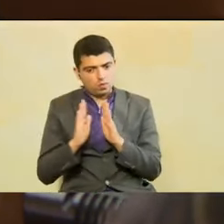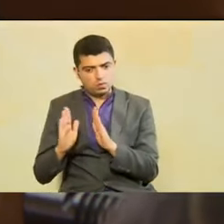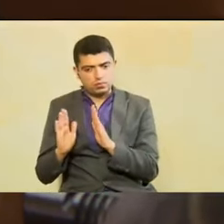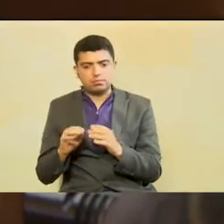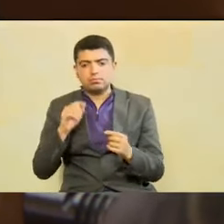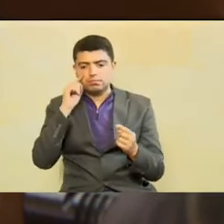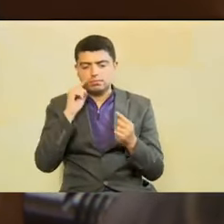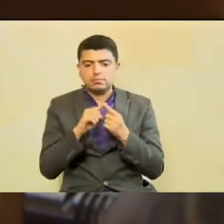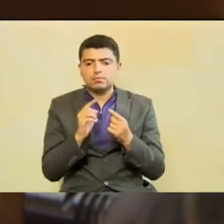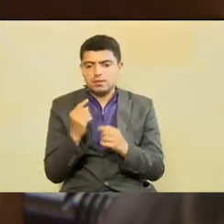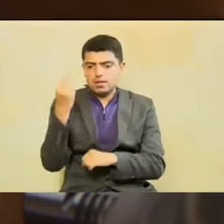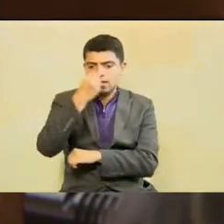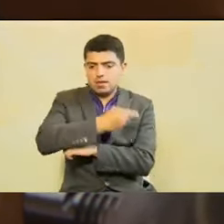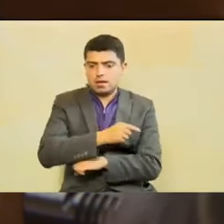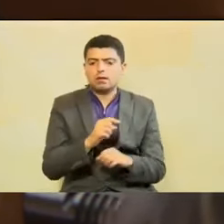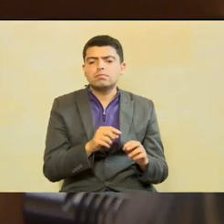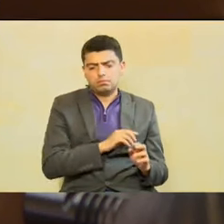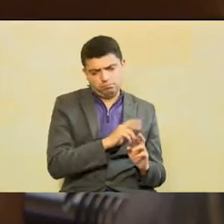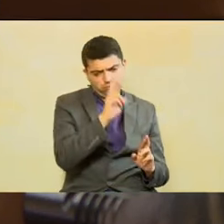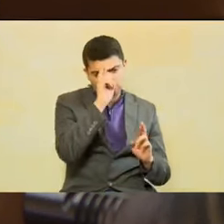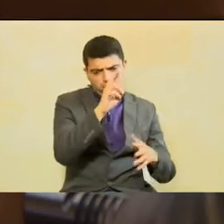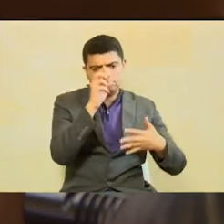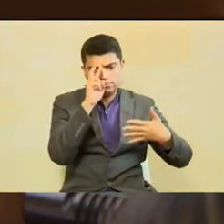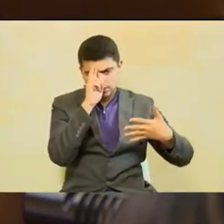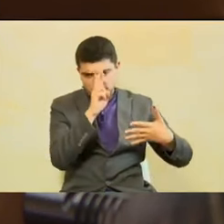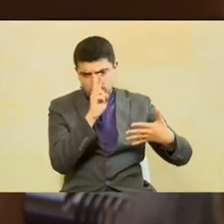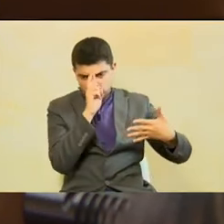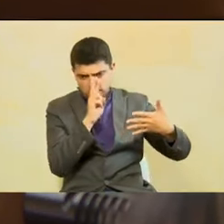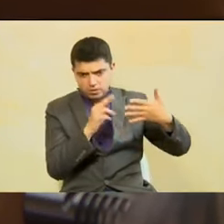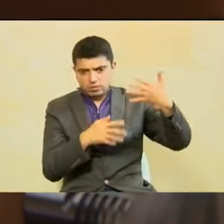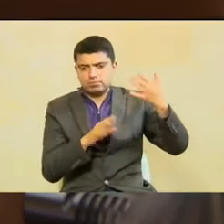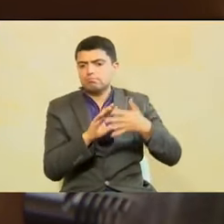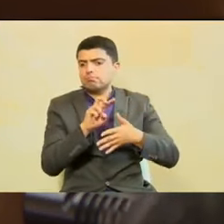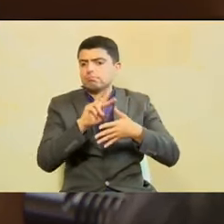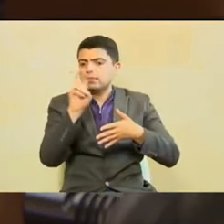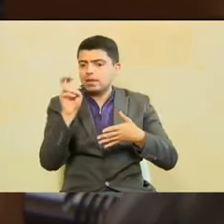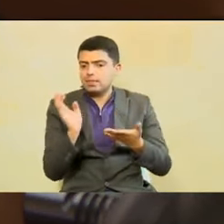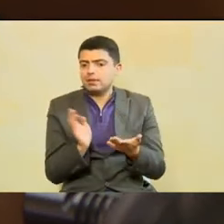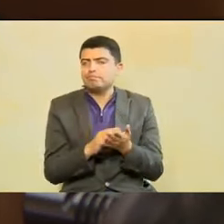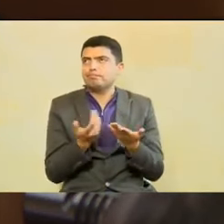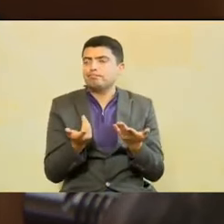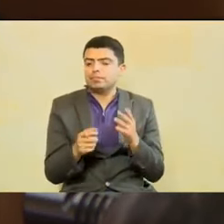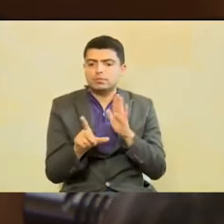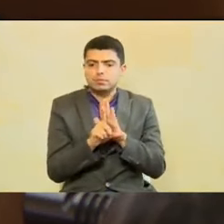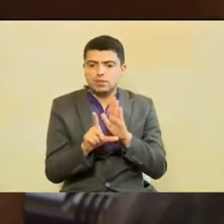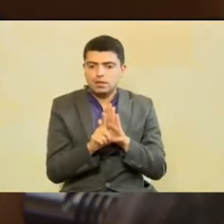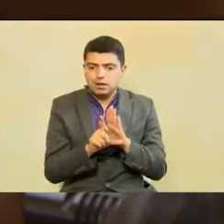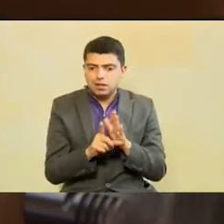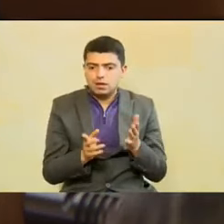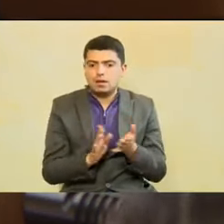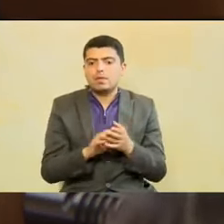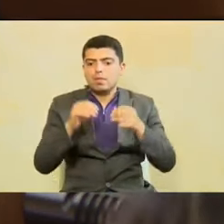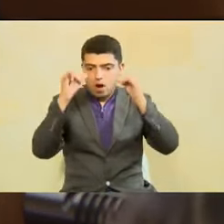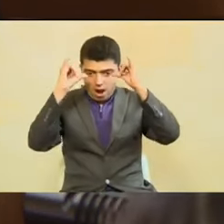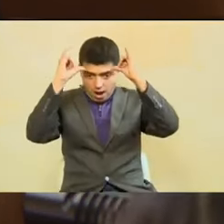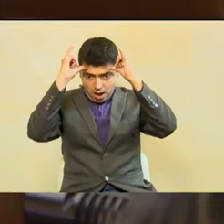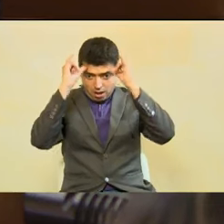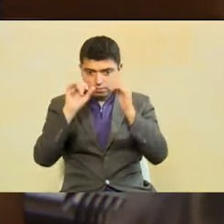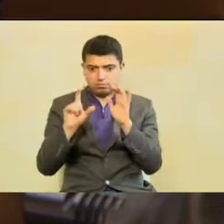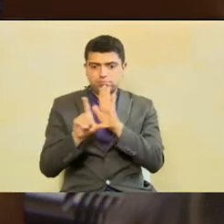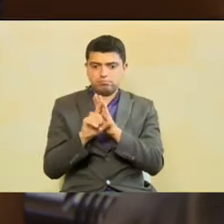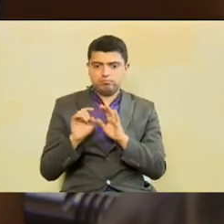el día pero respetemos temas que ya vienen como la ley antitaurina y